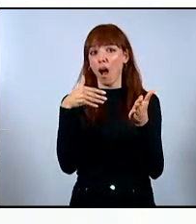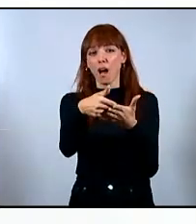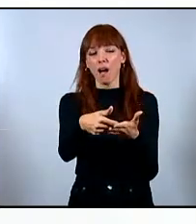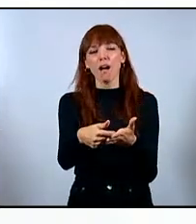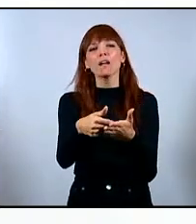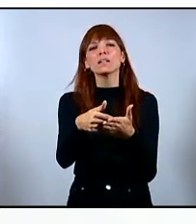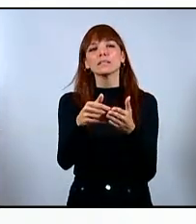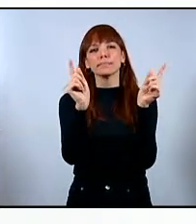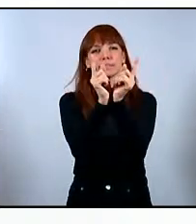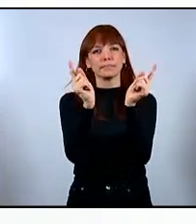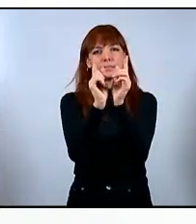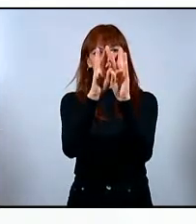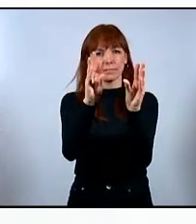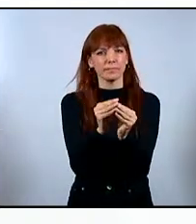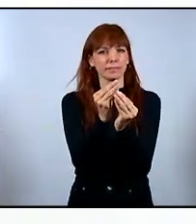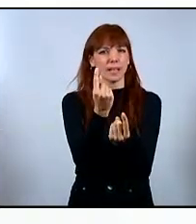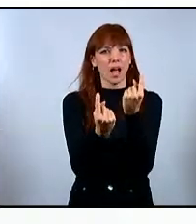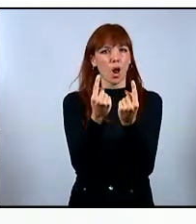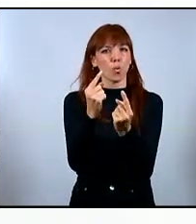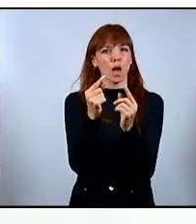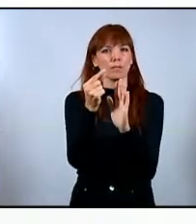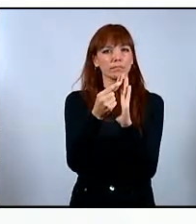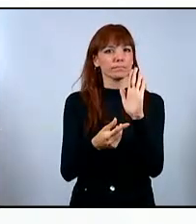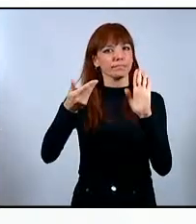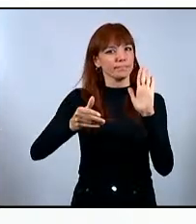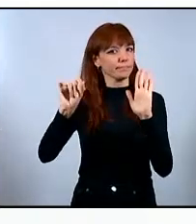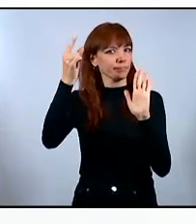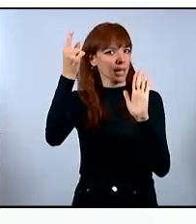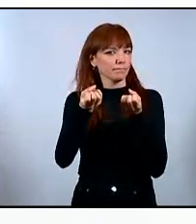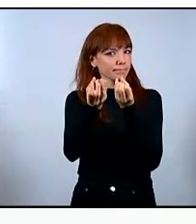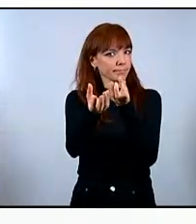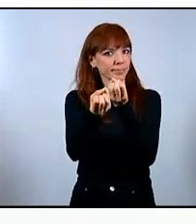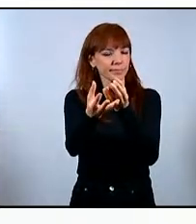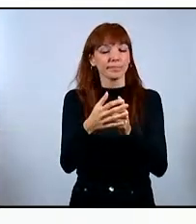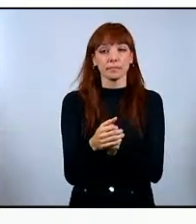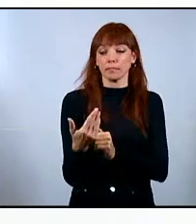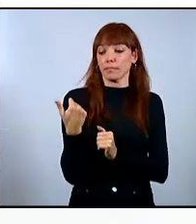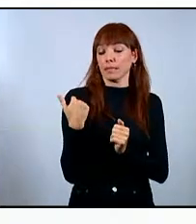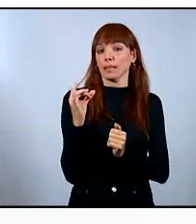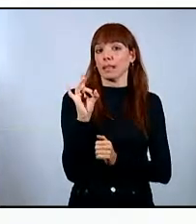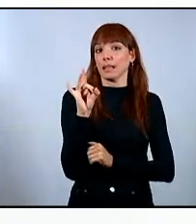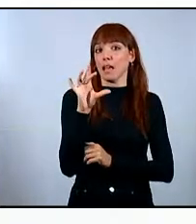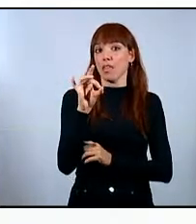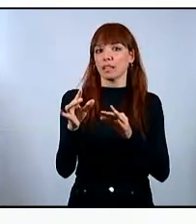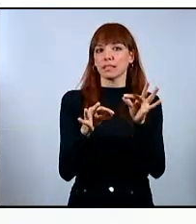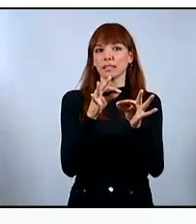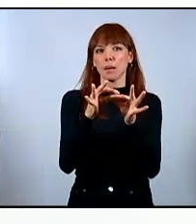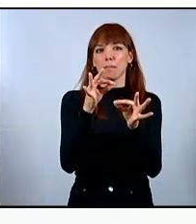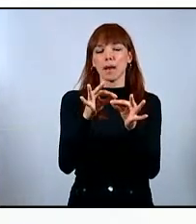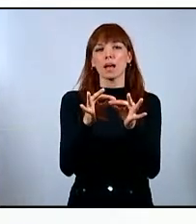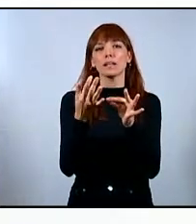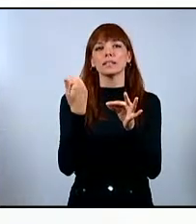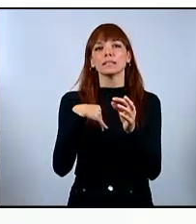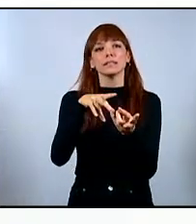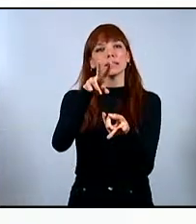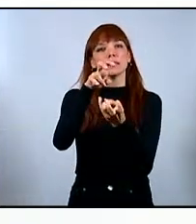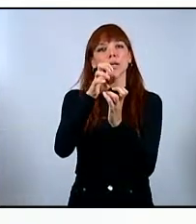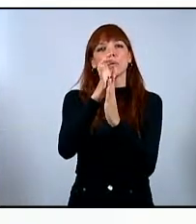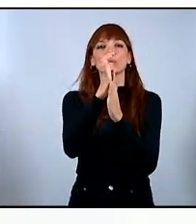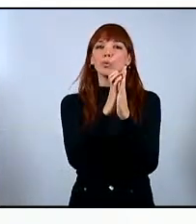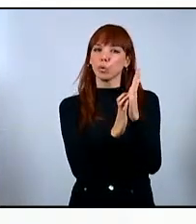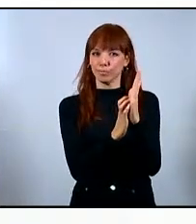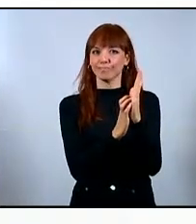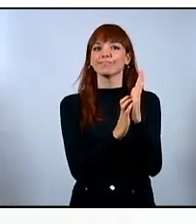destacar brevemente alguna de ellas. El pasado 15 de septiembre aliviamos la presión fiscal de nuestra región